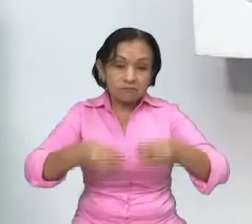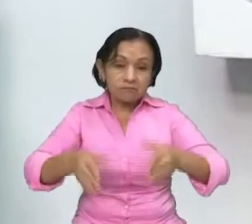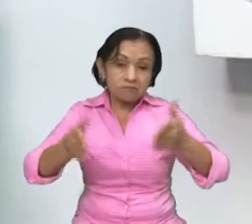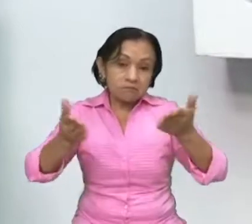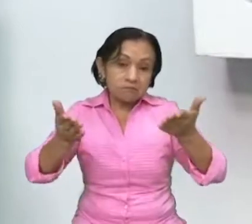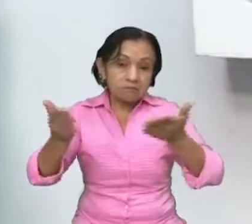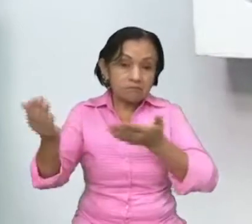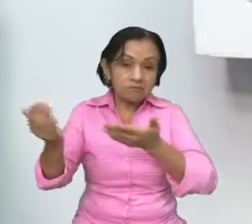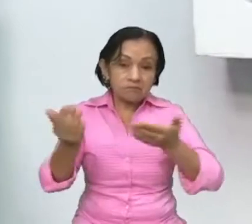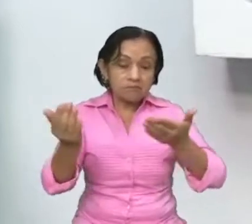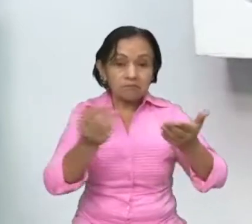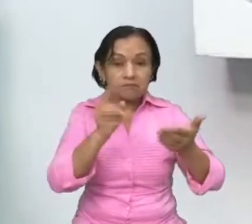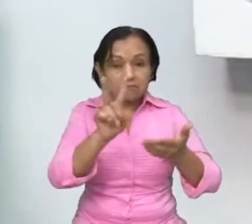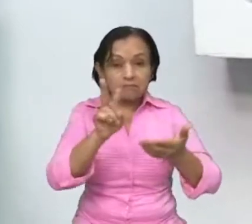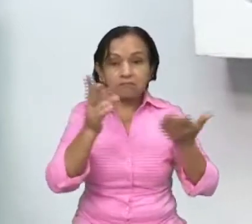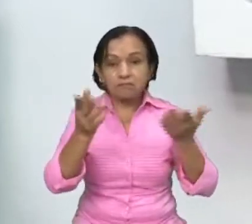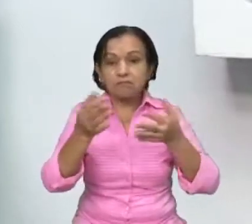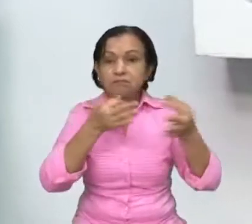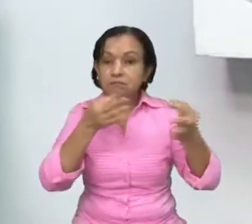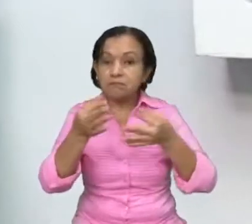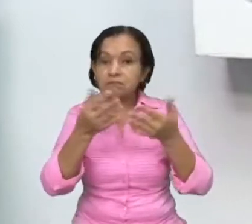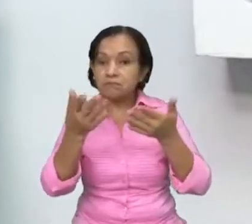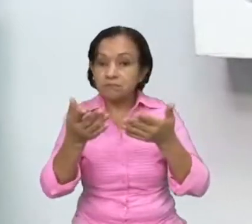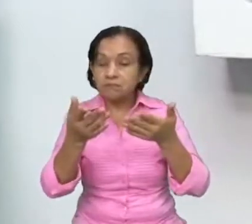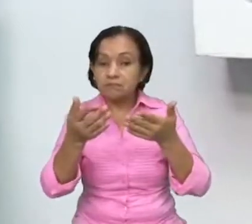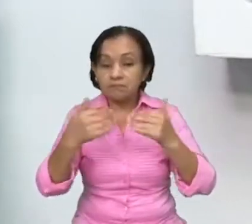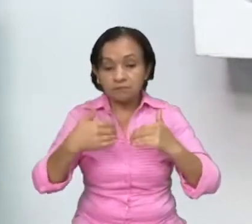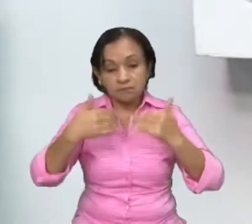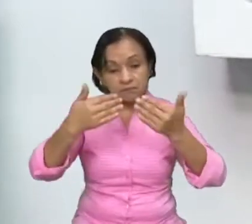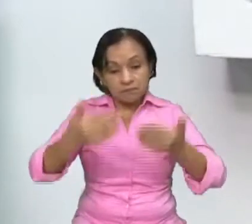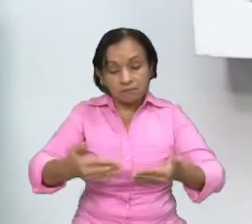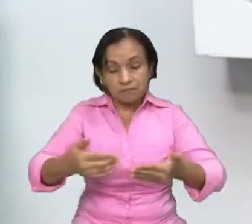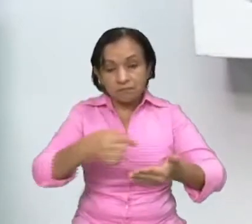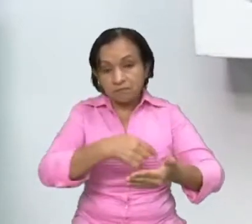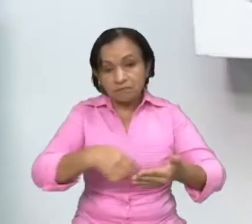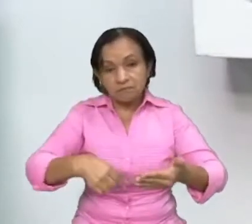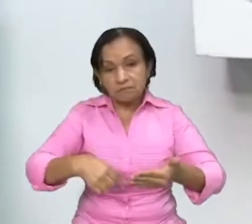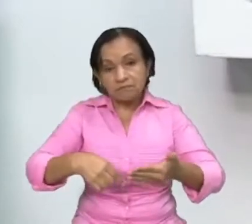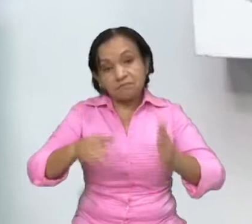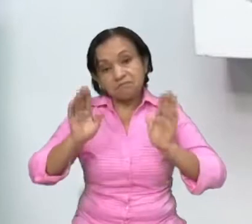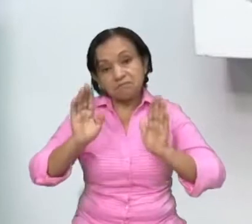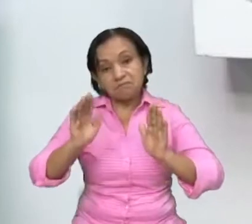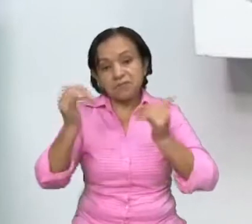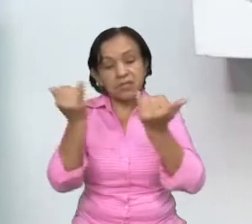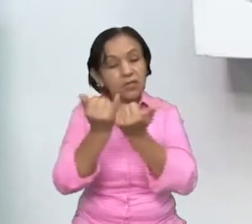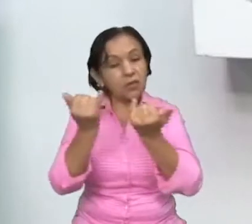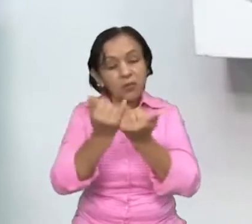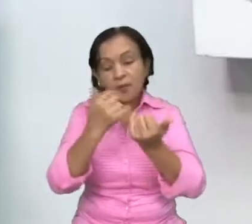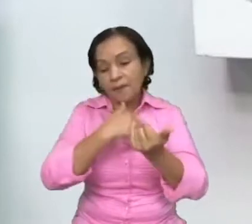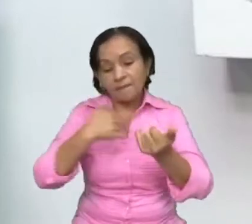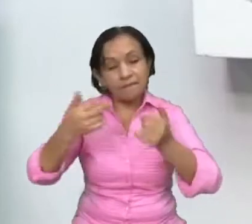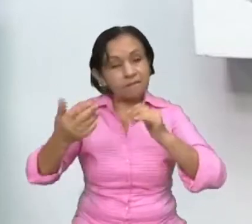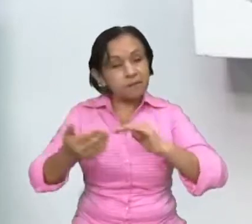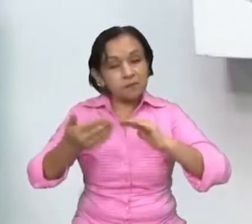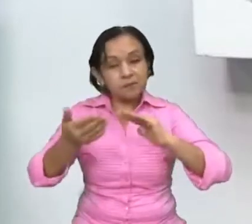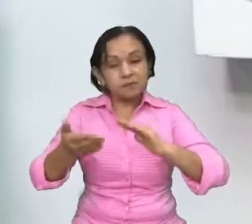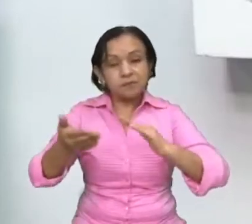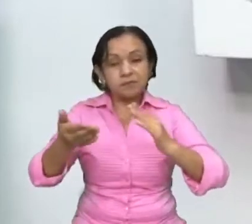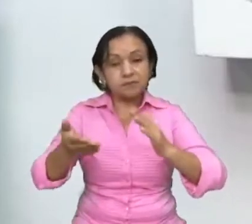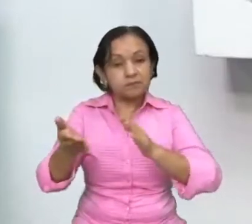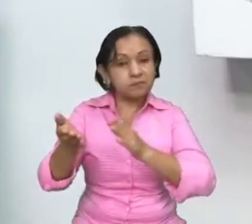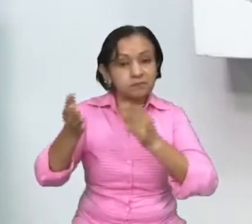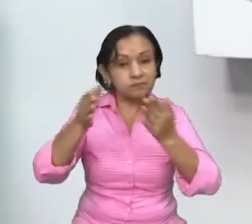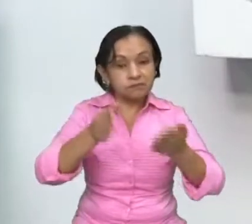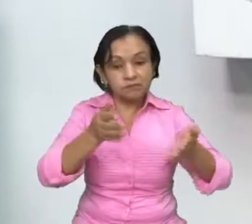los 2 bebés. Y siempre le explicamos al paciente, si la cirugía no se hace, muy seguramente va a suceder. Si